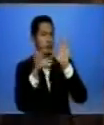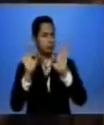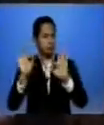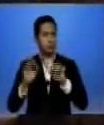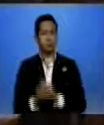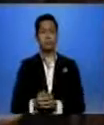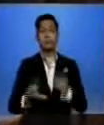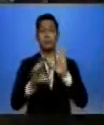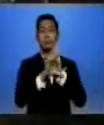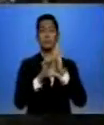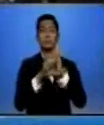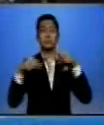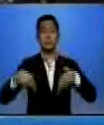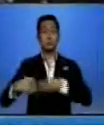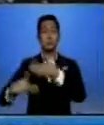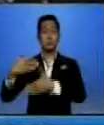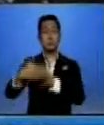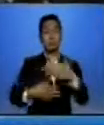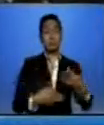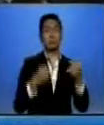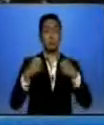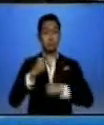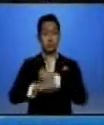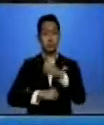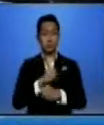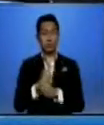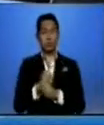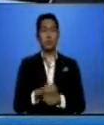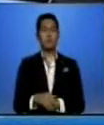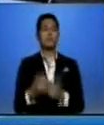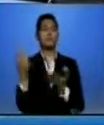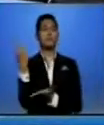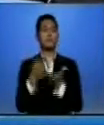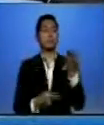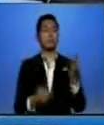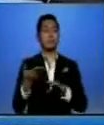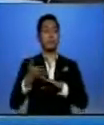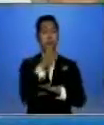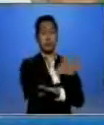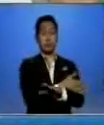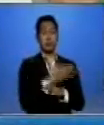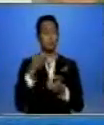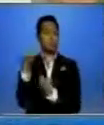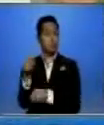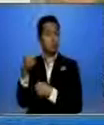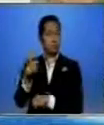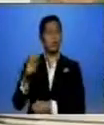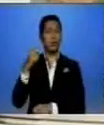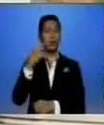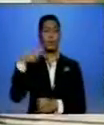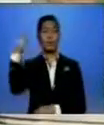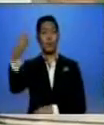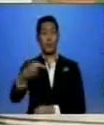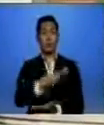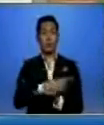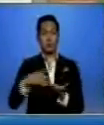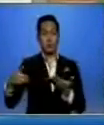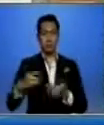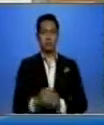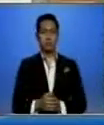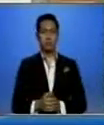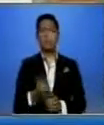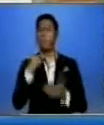leyes a tramitar en este año se dieron a conocer algunos detalles que se profundizarán luego de un taller la próxima semana. Trabajaremos sobre el Código de Comercio,